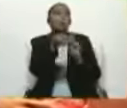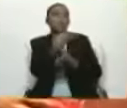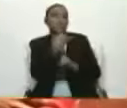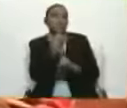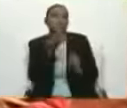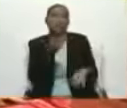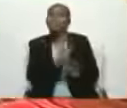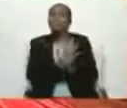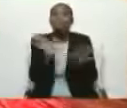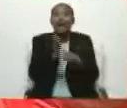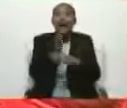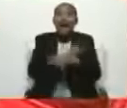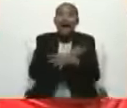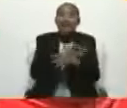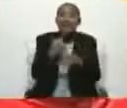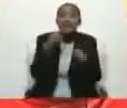dijeron.